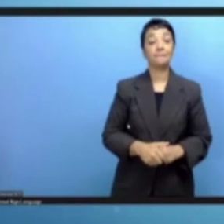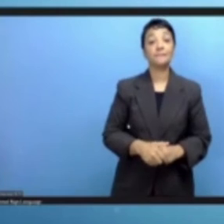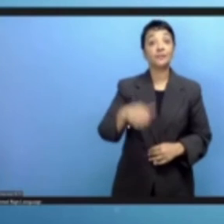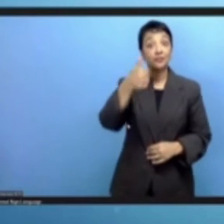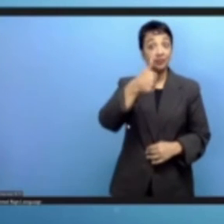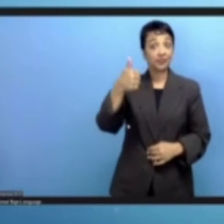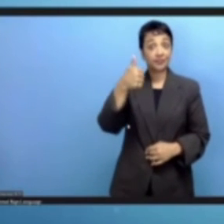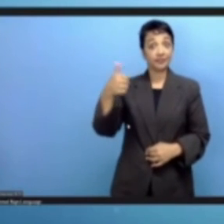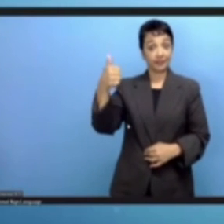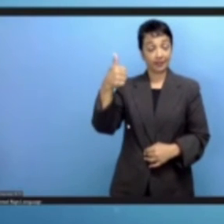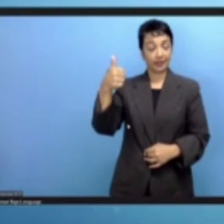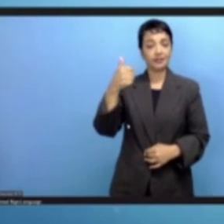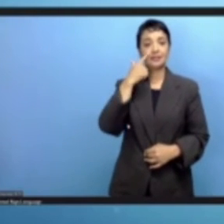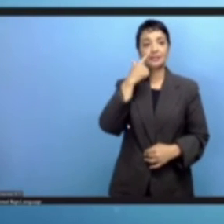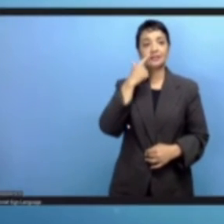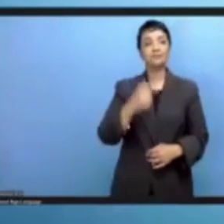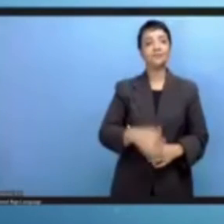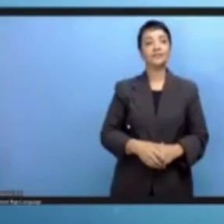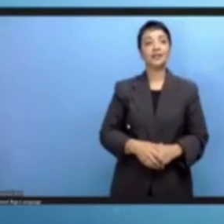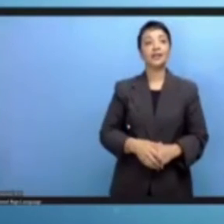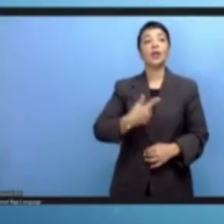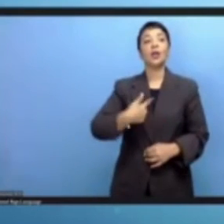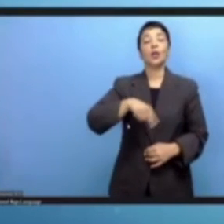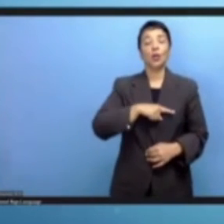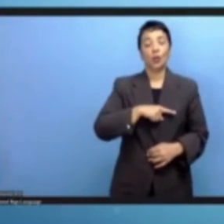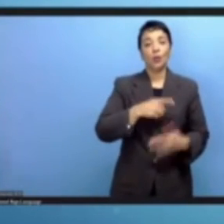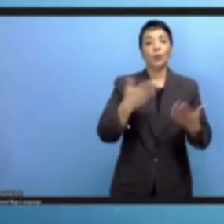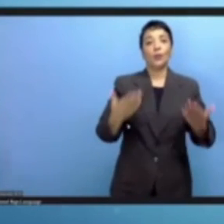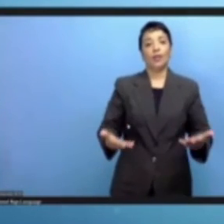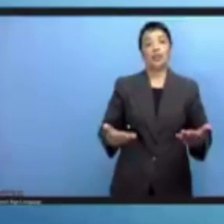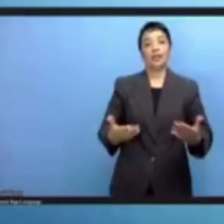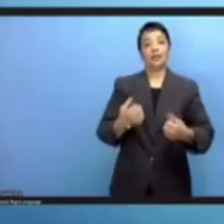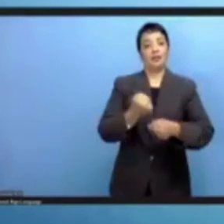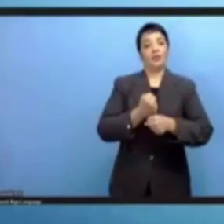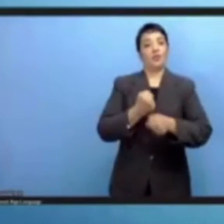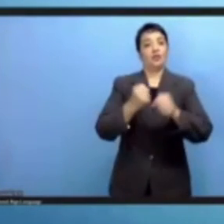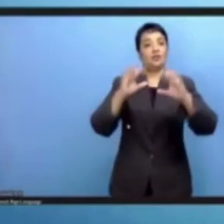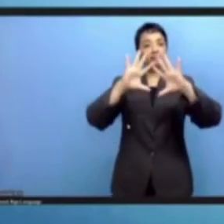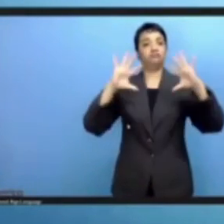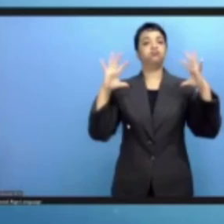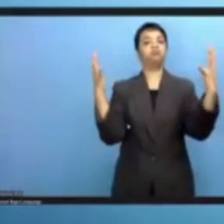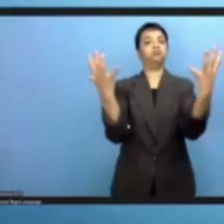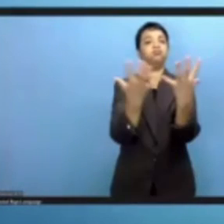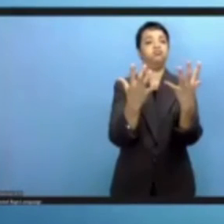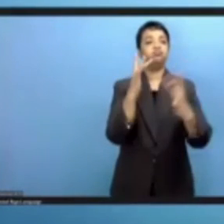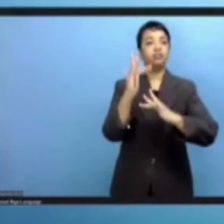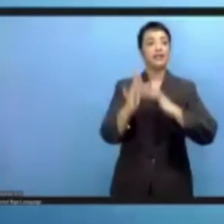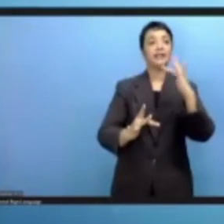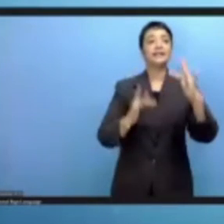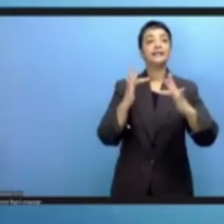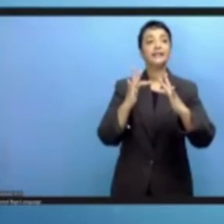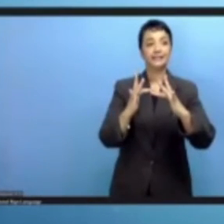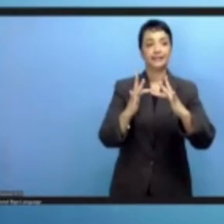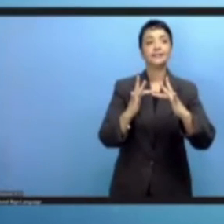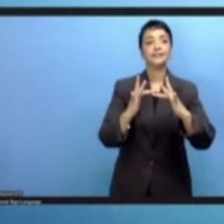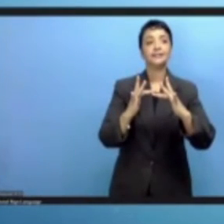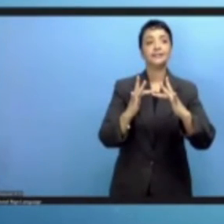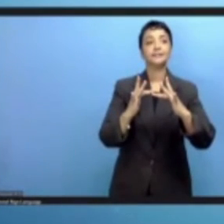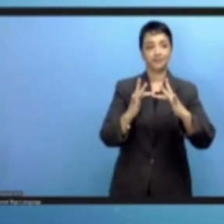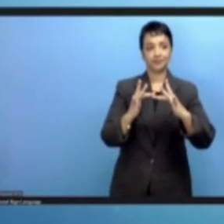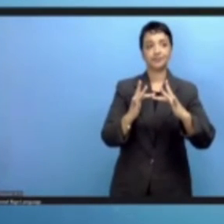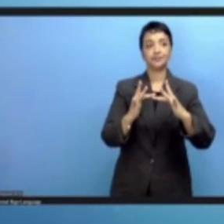protegidas por la el anonimato son algo común excelencias este panorama que rápidamente